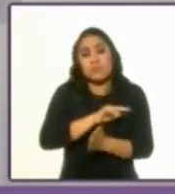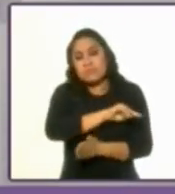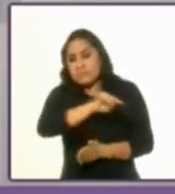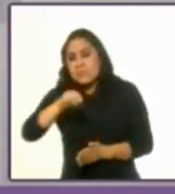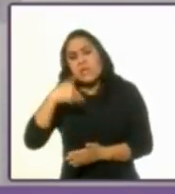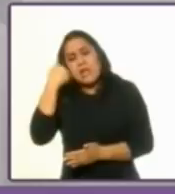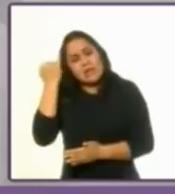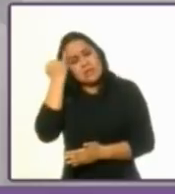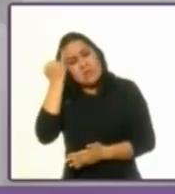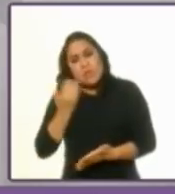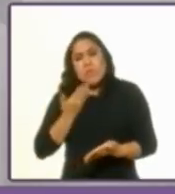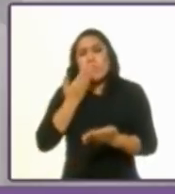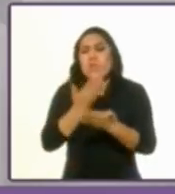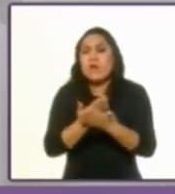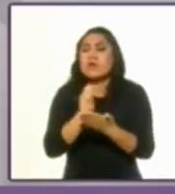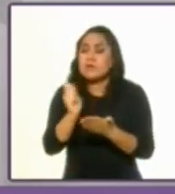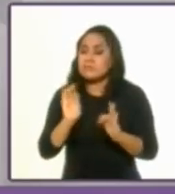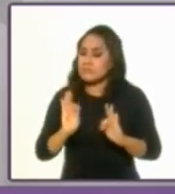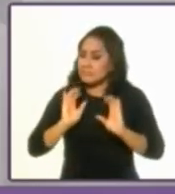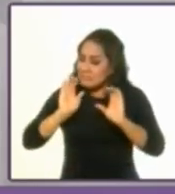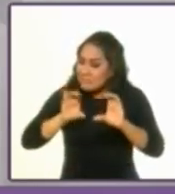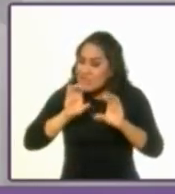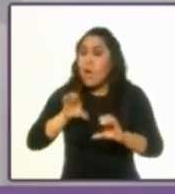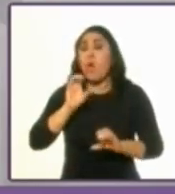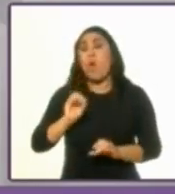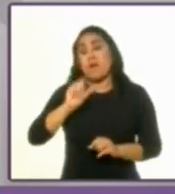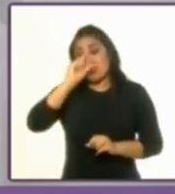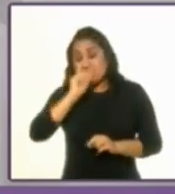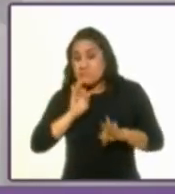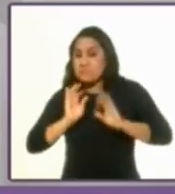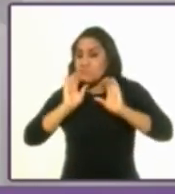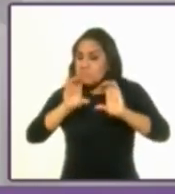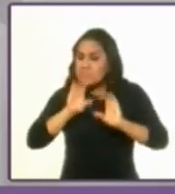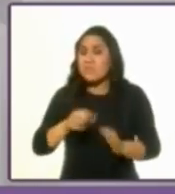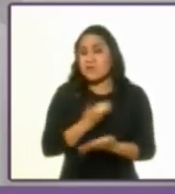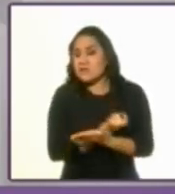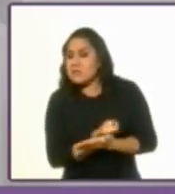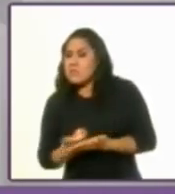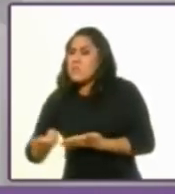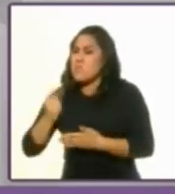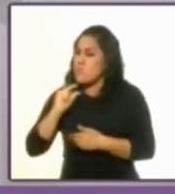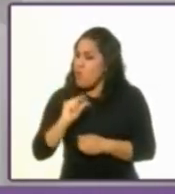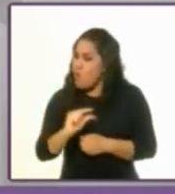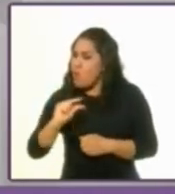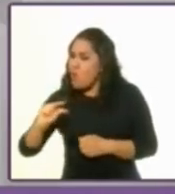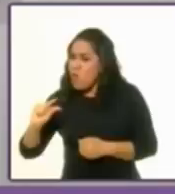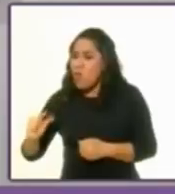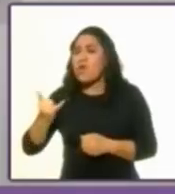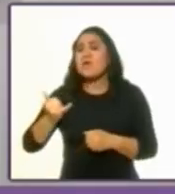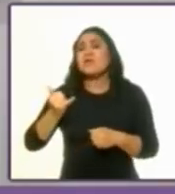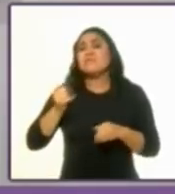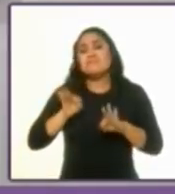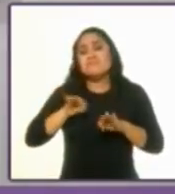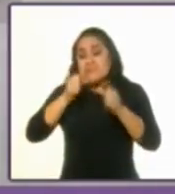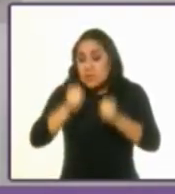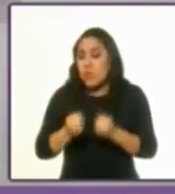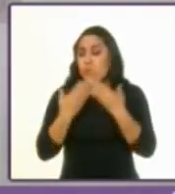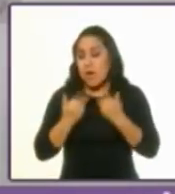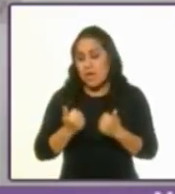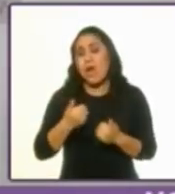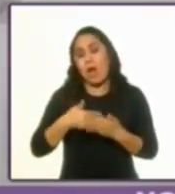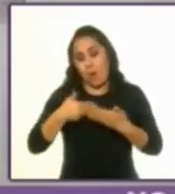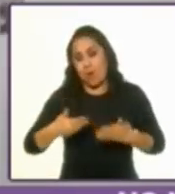acerca de el empleo la falta de oportunidades en el empleo los salarios precarios y la informalidad y tiene el uso de la palabra la